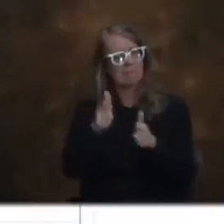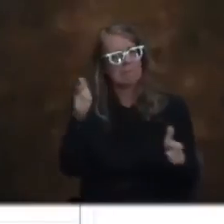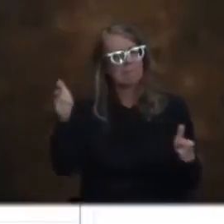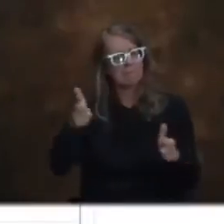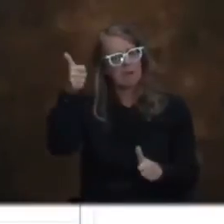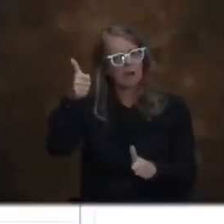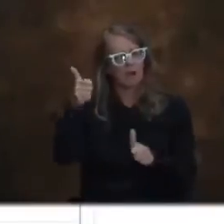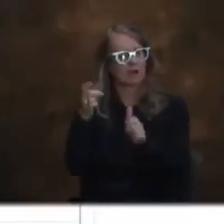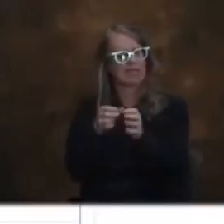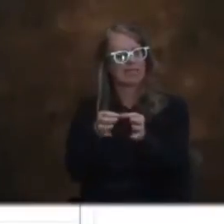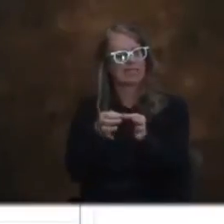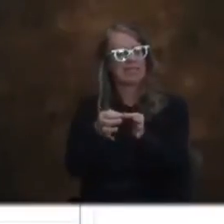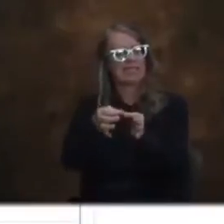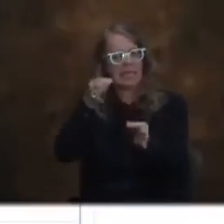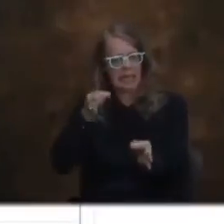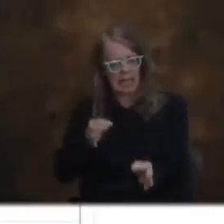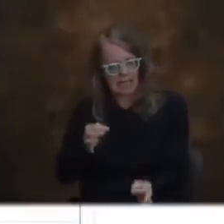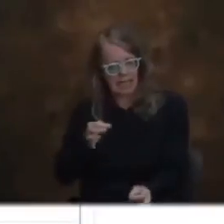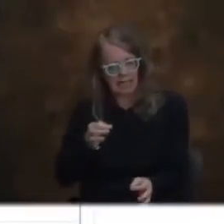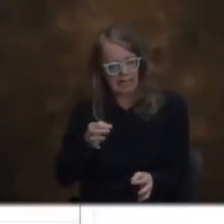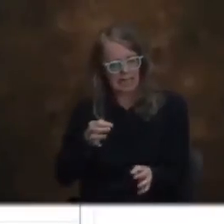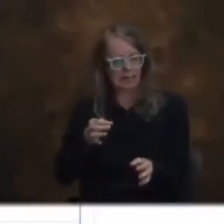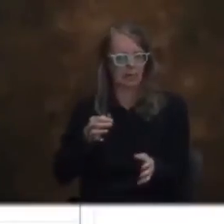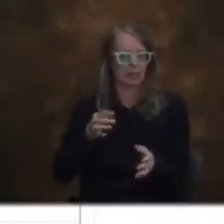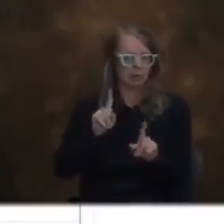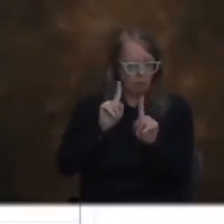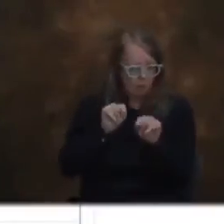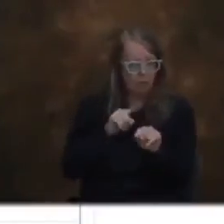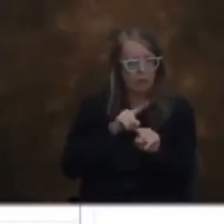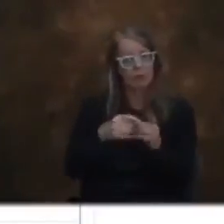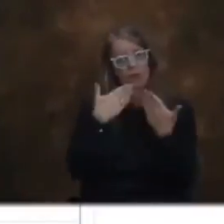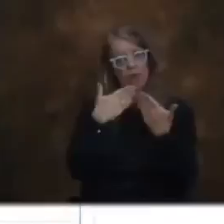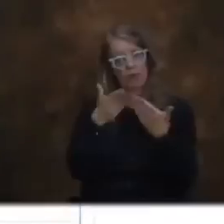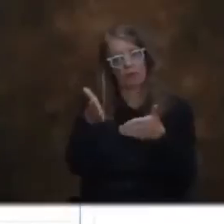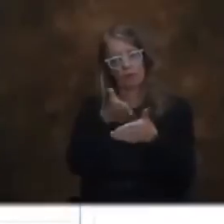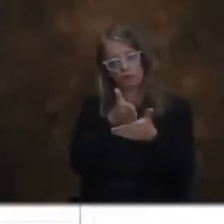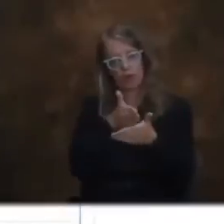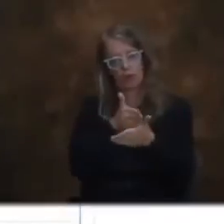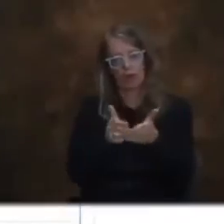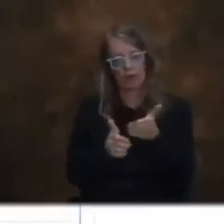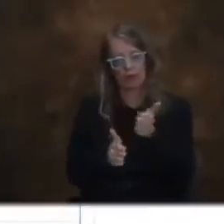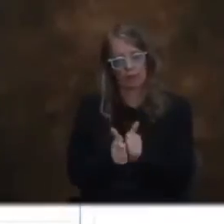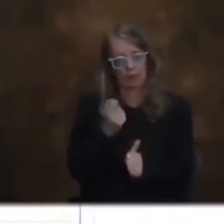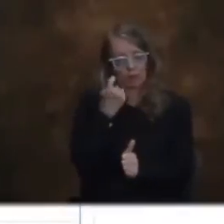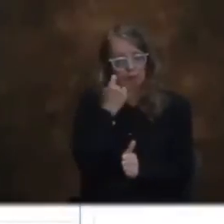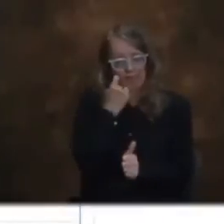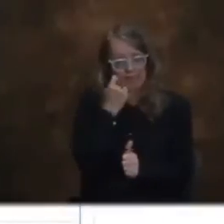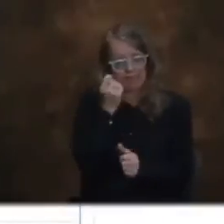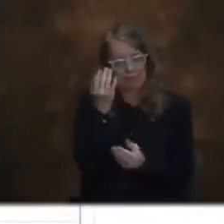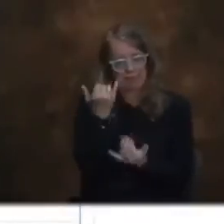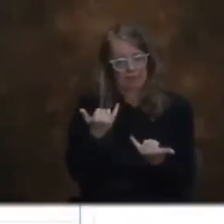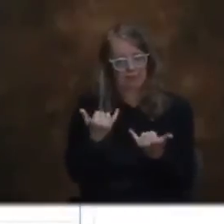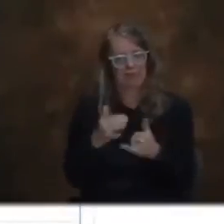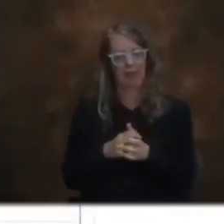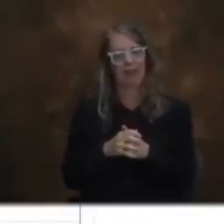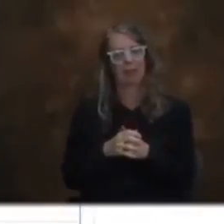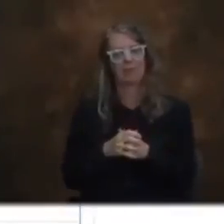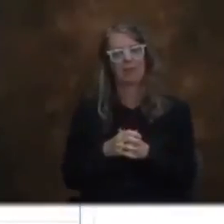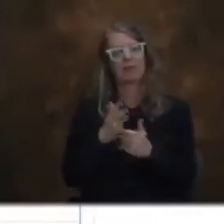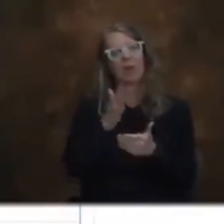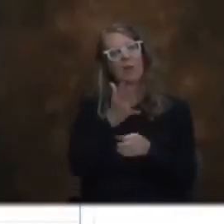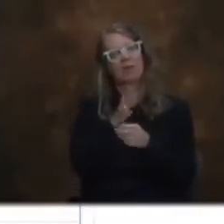y agradezco que haya compartido eso para tenerlo activa actualizado y